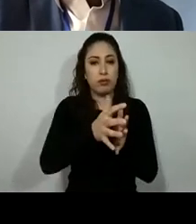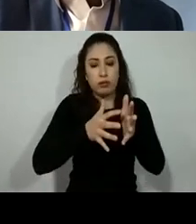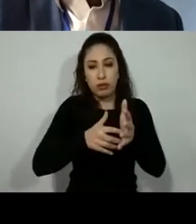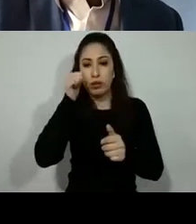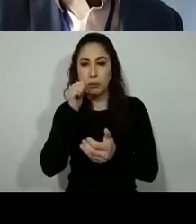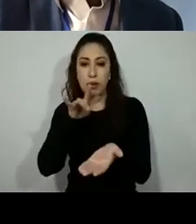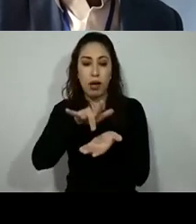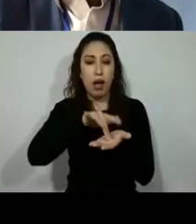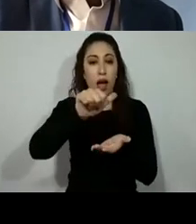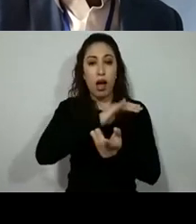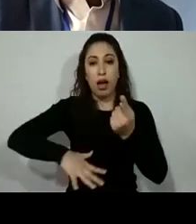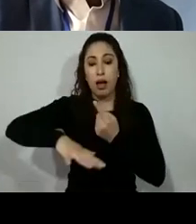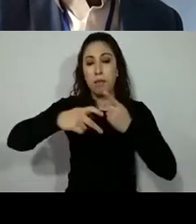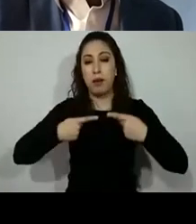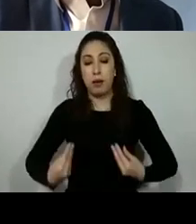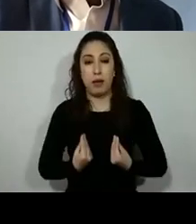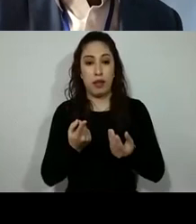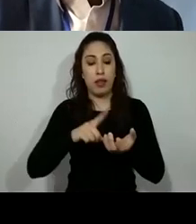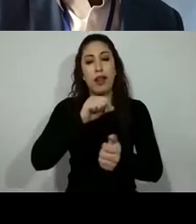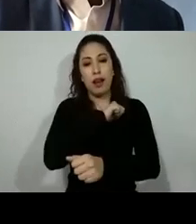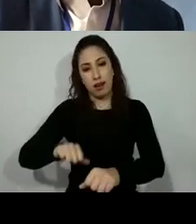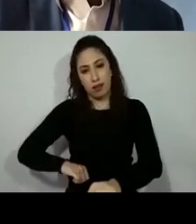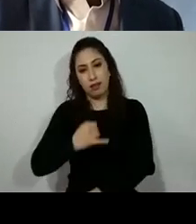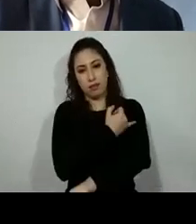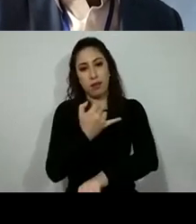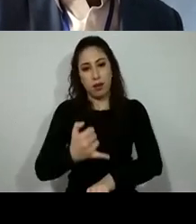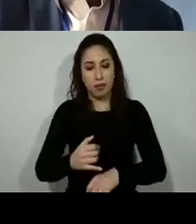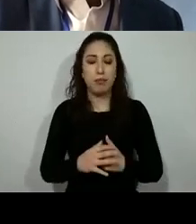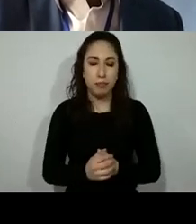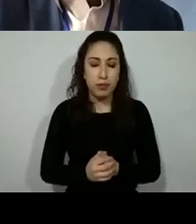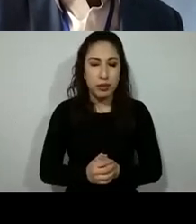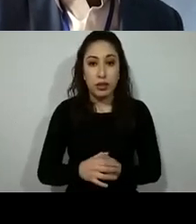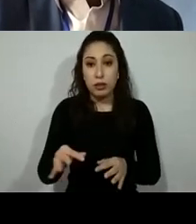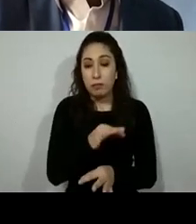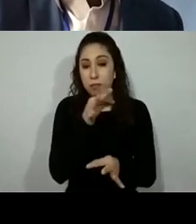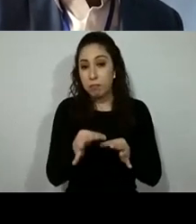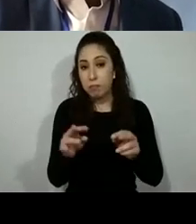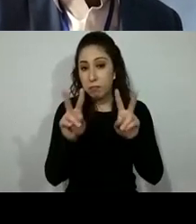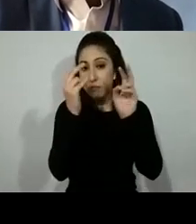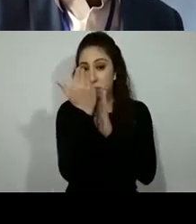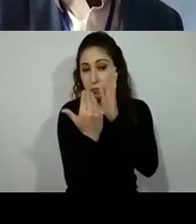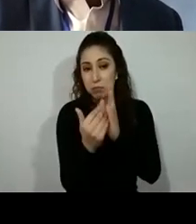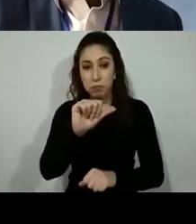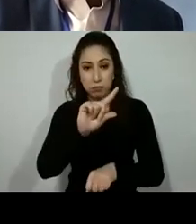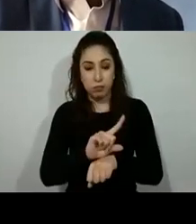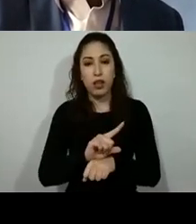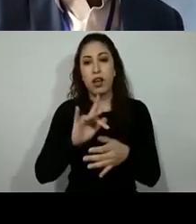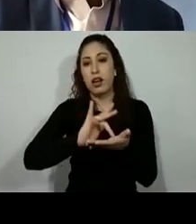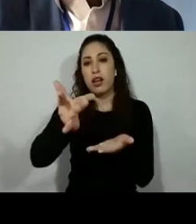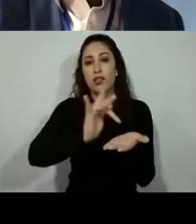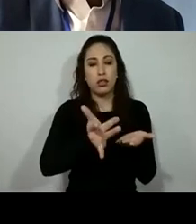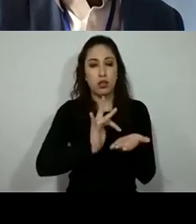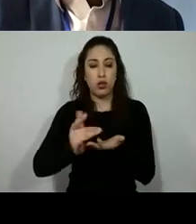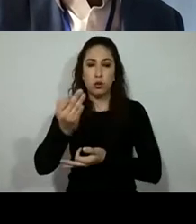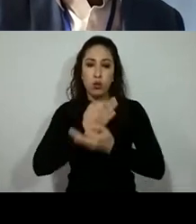los ciudadanos, en este caso de Iztapalapa. Al haber agotado las intervenciones, agradezco su participación en